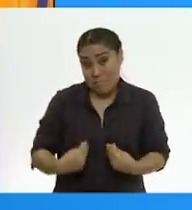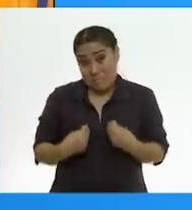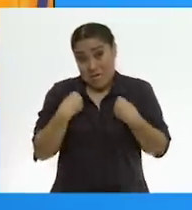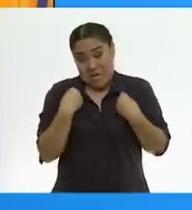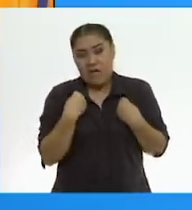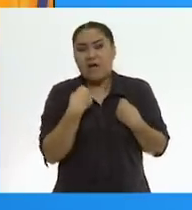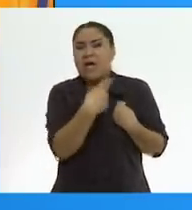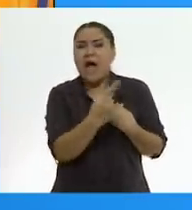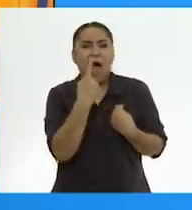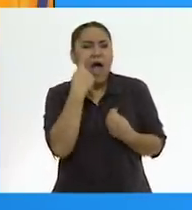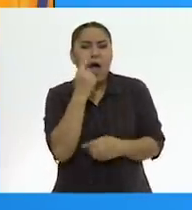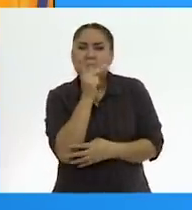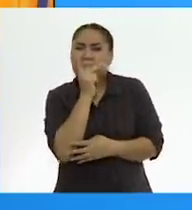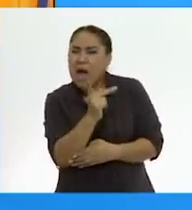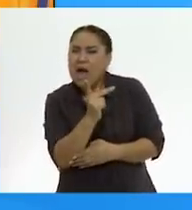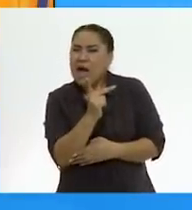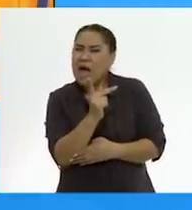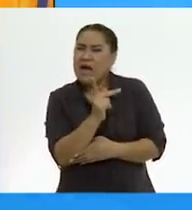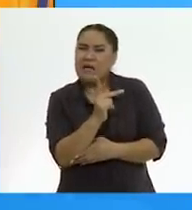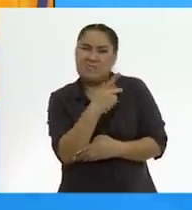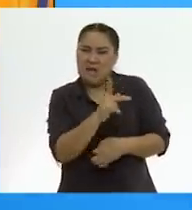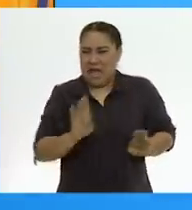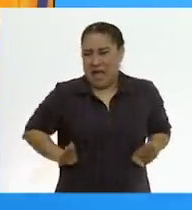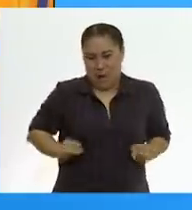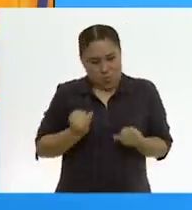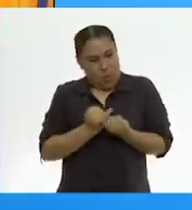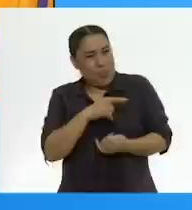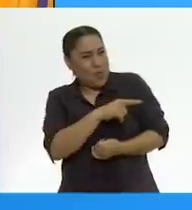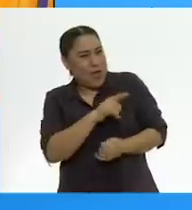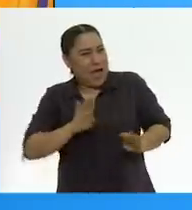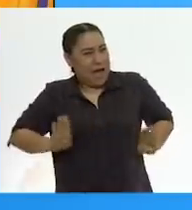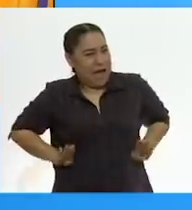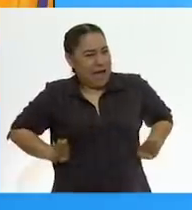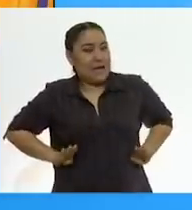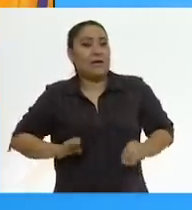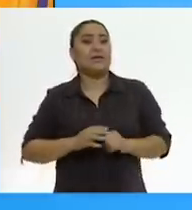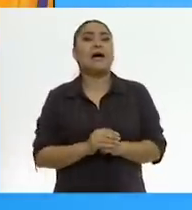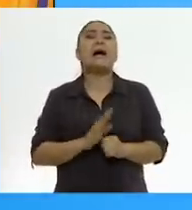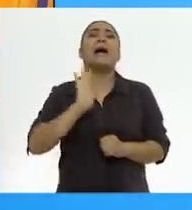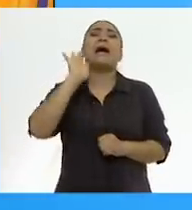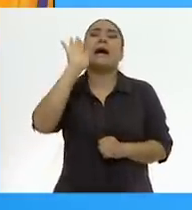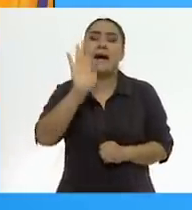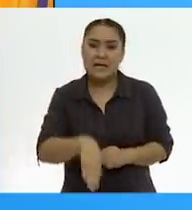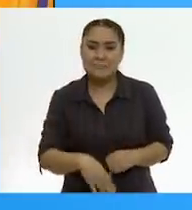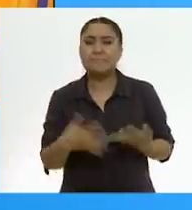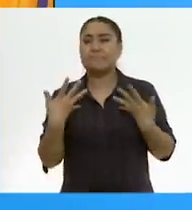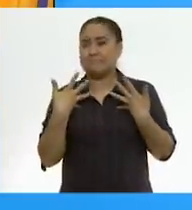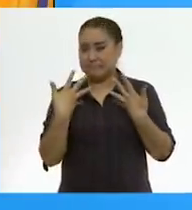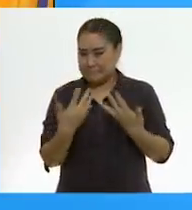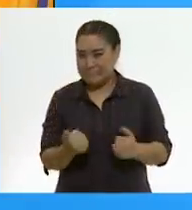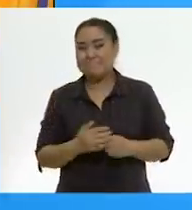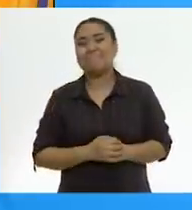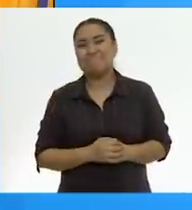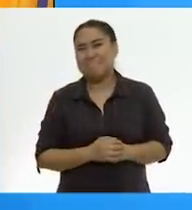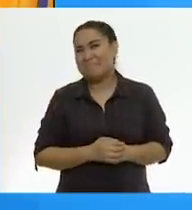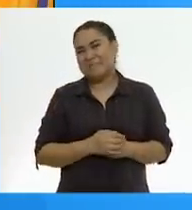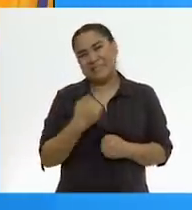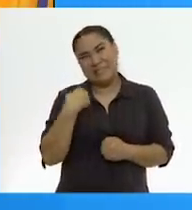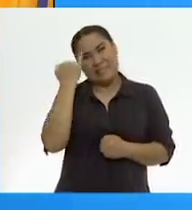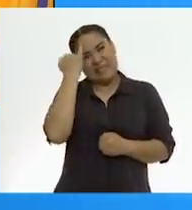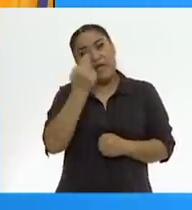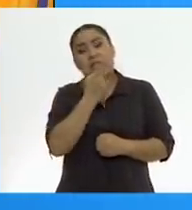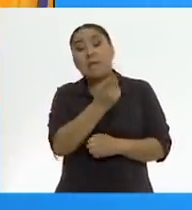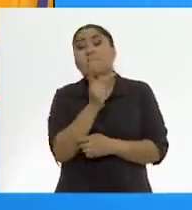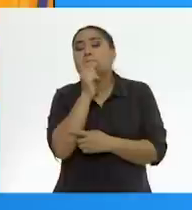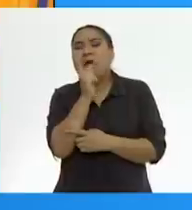se diga mucho, como esas que luego usas tú. ¡Ah! ¡Ya te entendí! Creo que te refieres a las